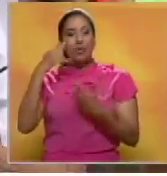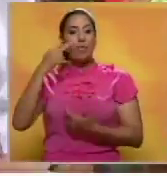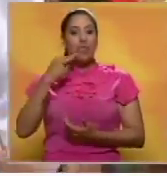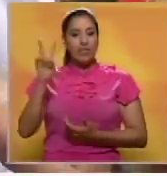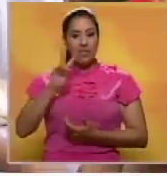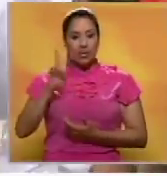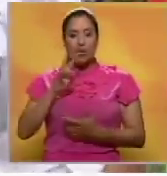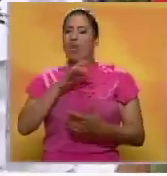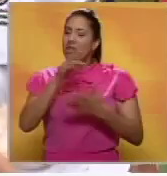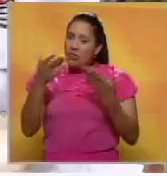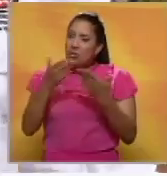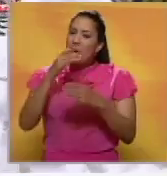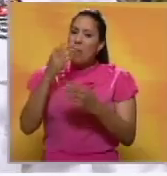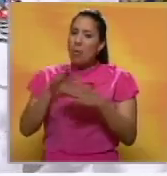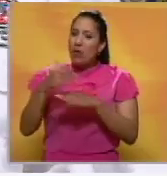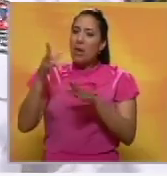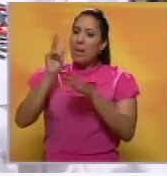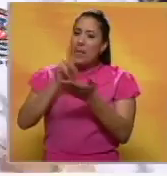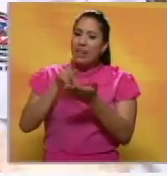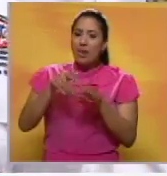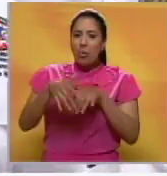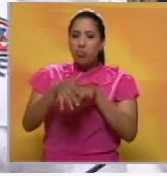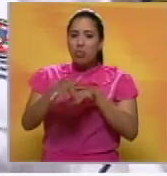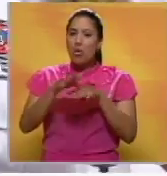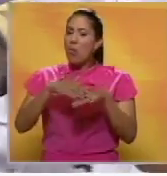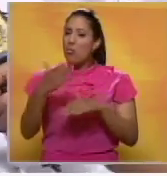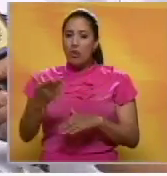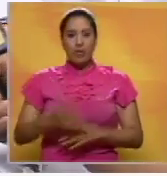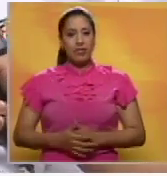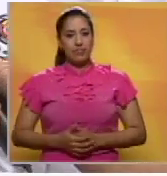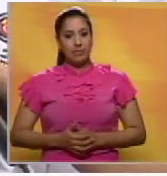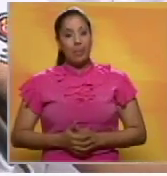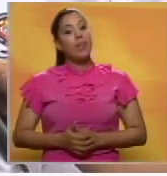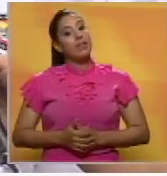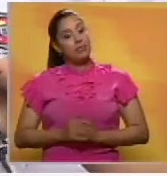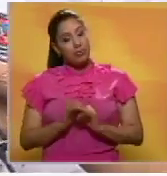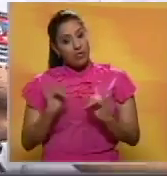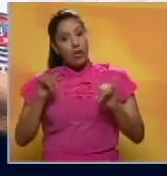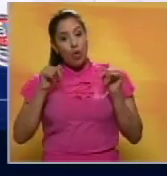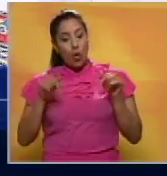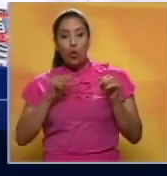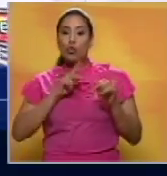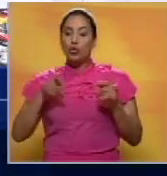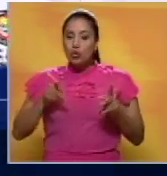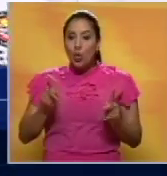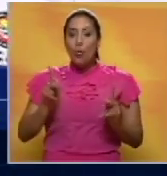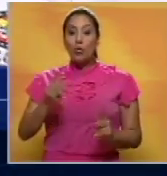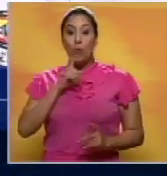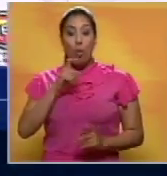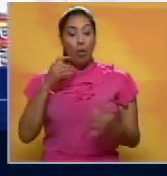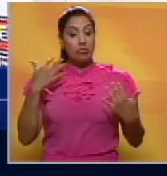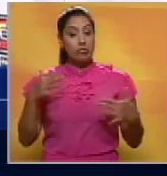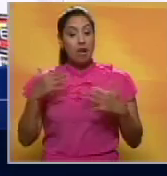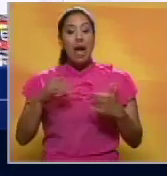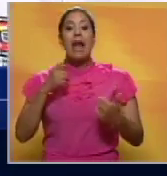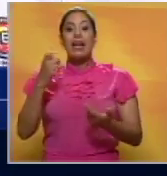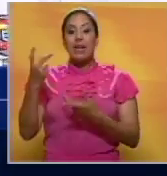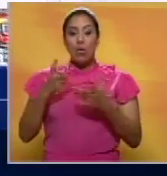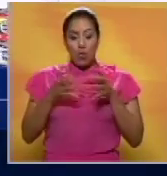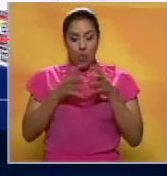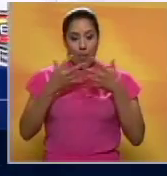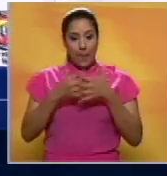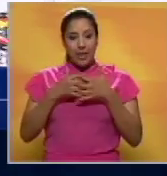Bolivariano de Venezuela. ¿Qué lo motiva a participar en esta marcha? Definitivamente hoy una oportunidad de oro que se le está dando al sector